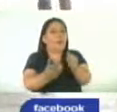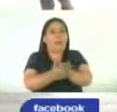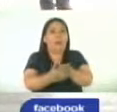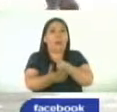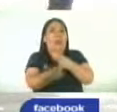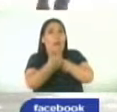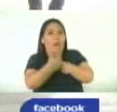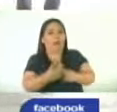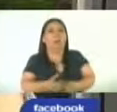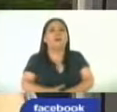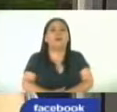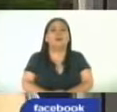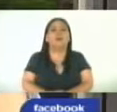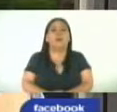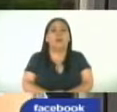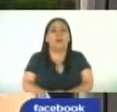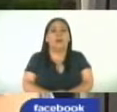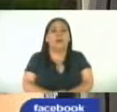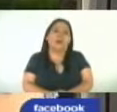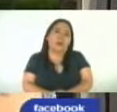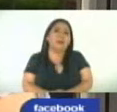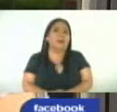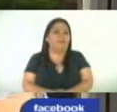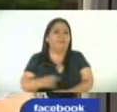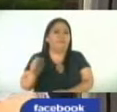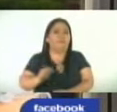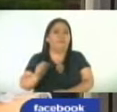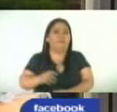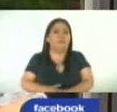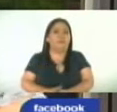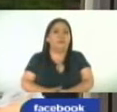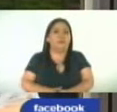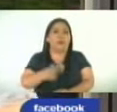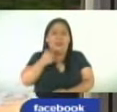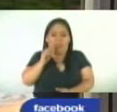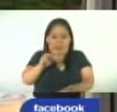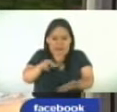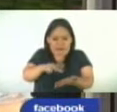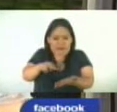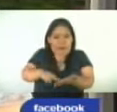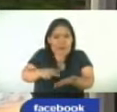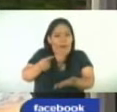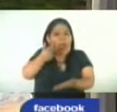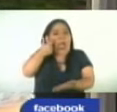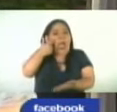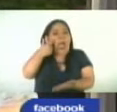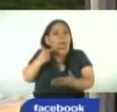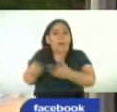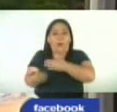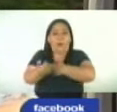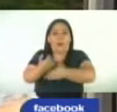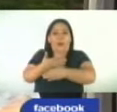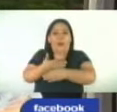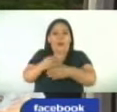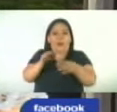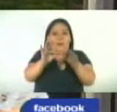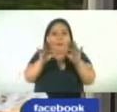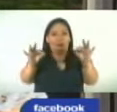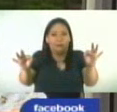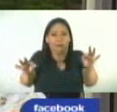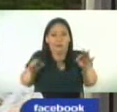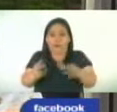las estafas. A veces pasa, ahí dice que invierte tanto, por ejemplo, mandan una página,